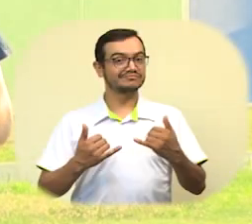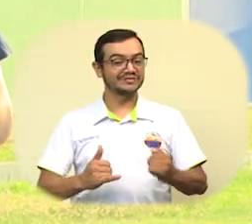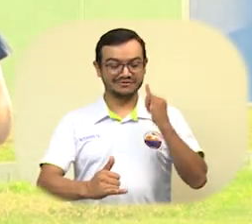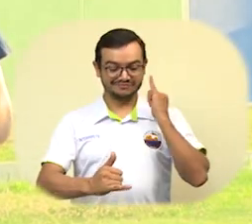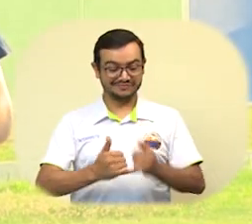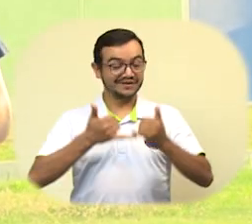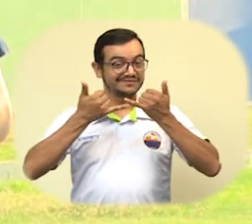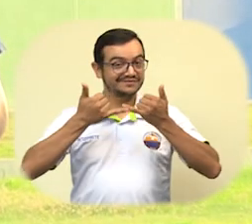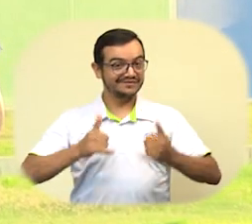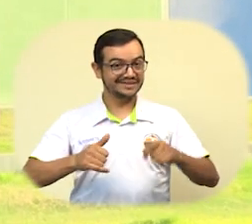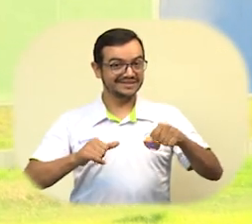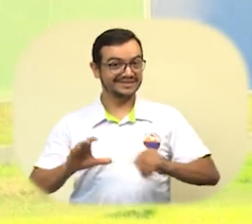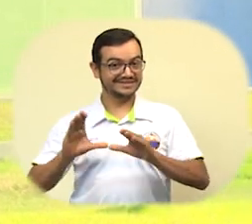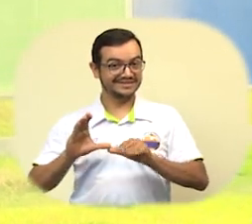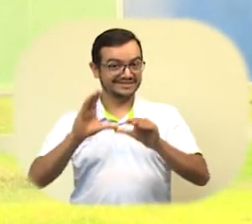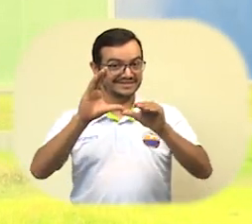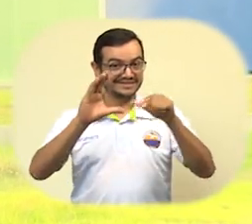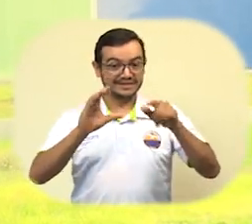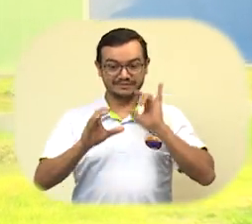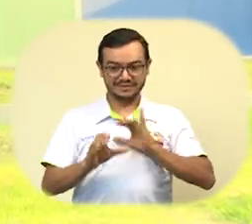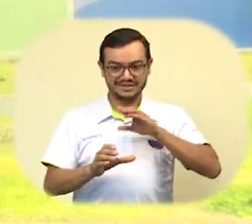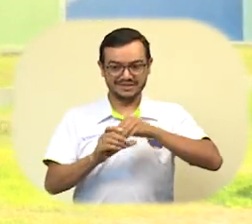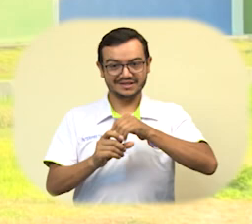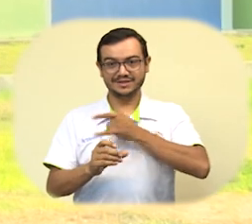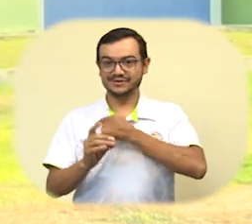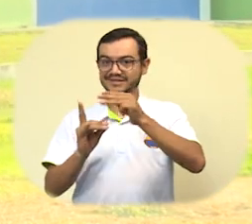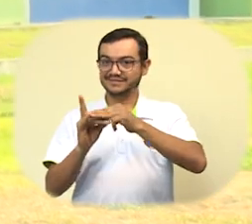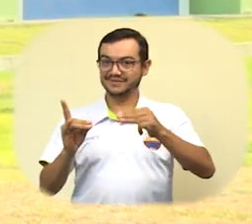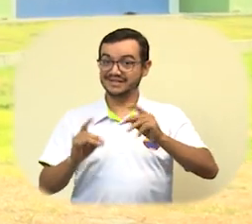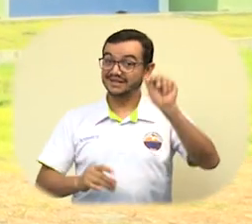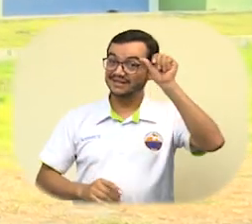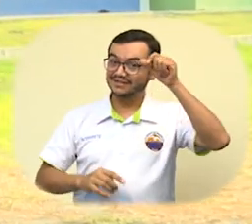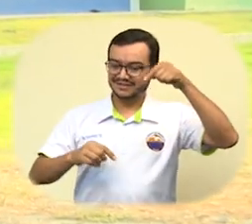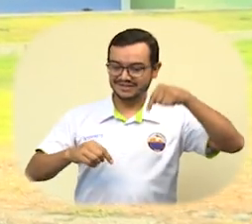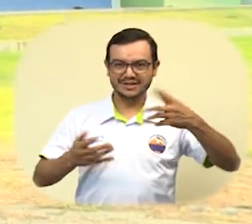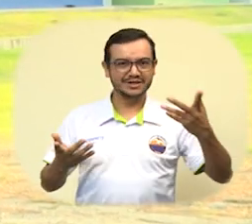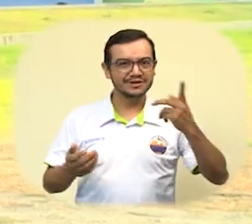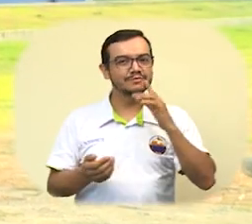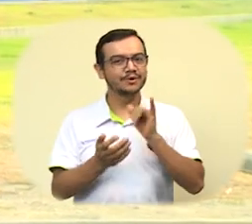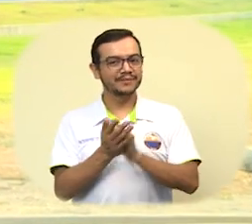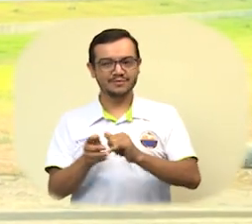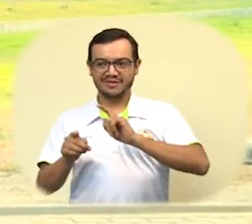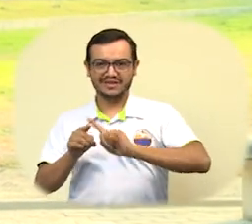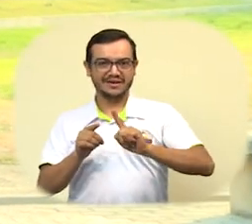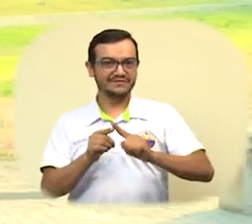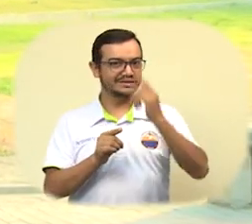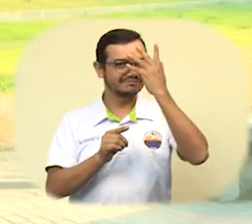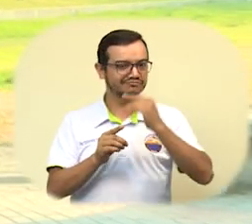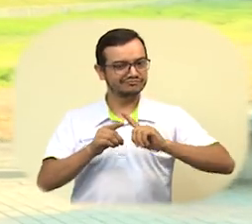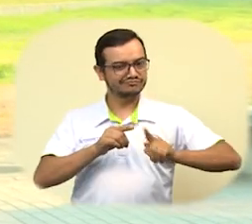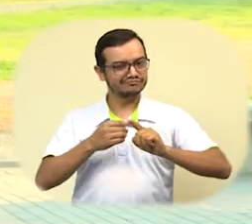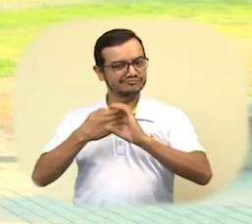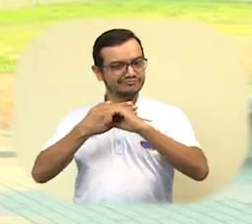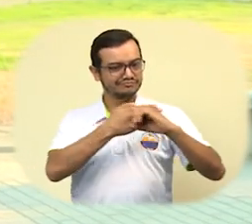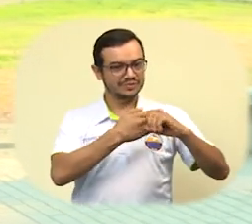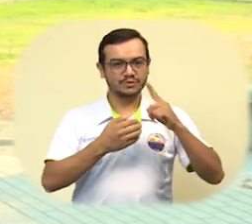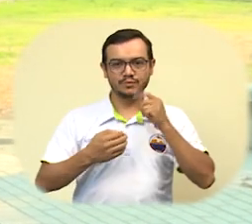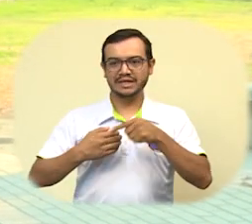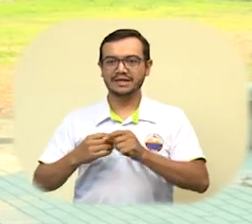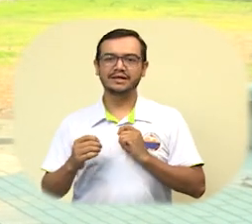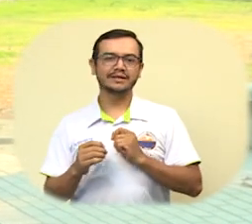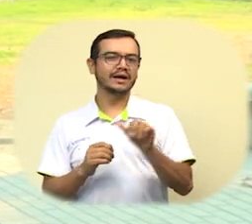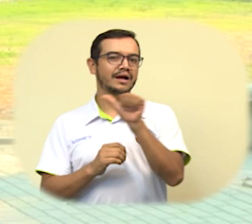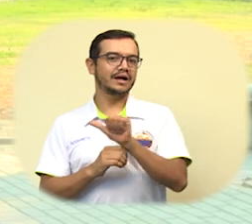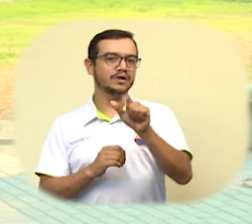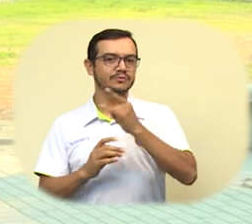Hemos llegado al final del Campus TV, programa institucional de la Universidad del Magdalena. Recuerden seguirnos en nuestras redes institucionales,